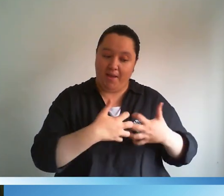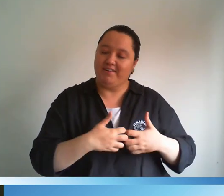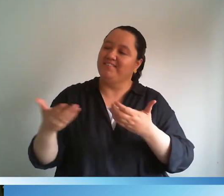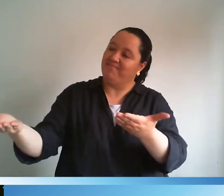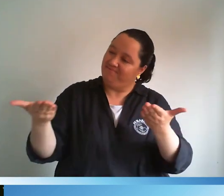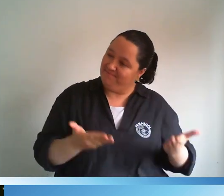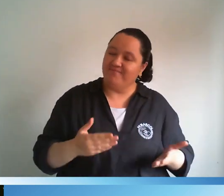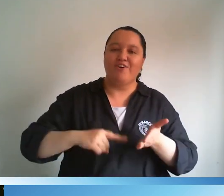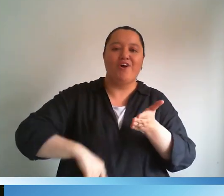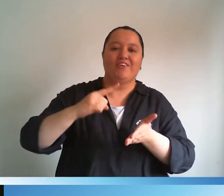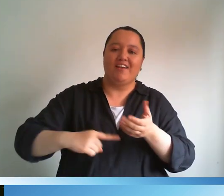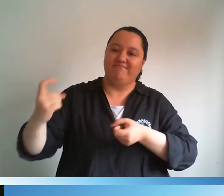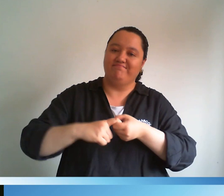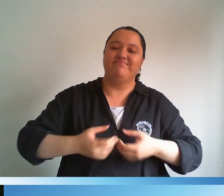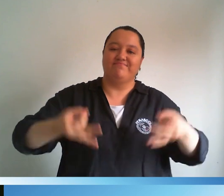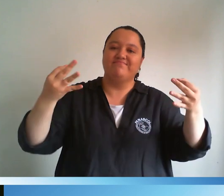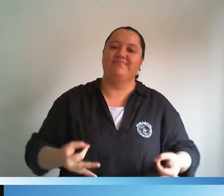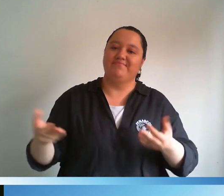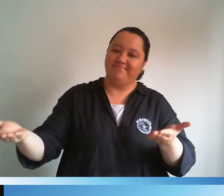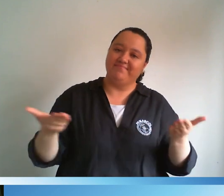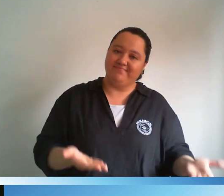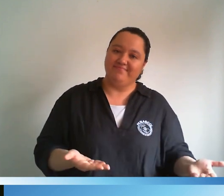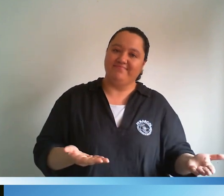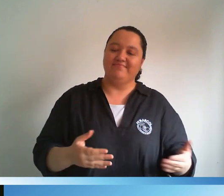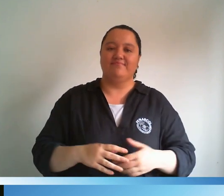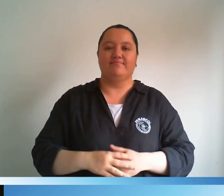Bienvenido a Urban House Group. Estás contratado.